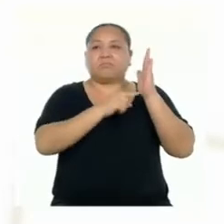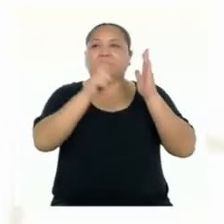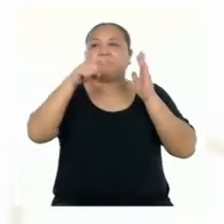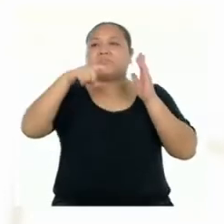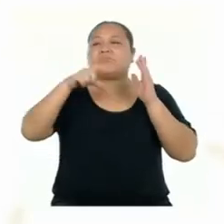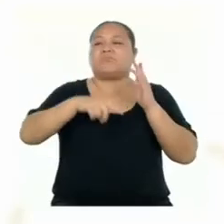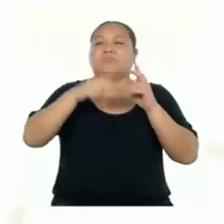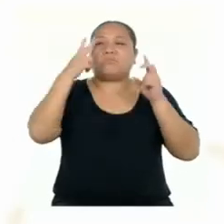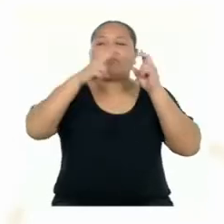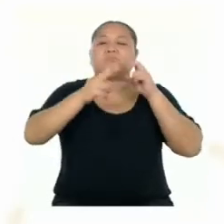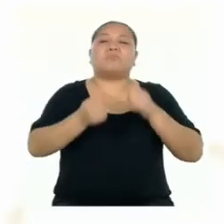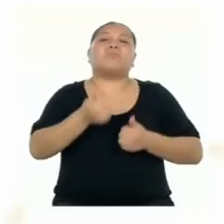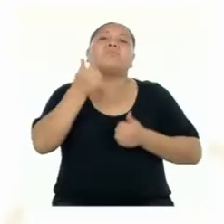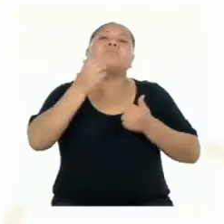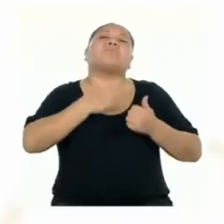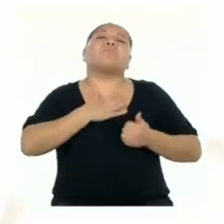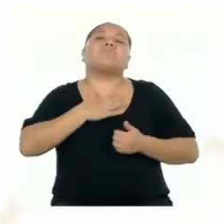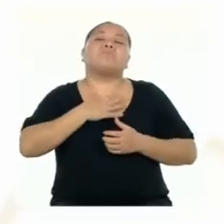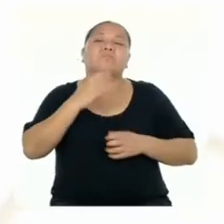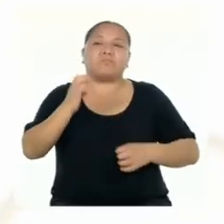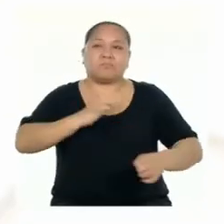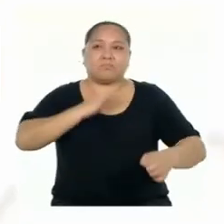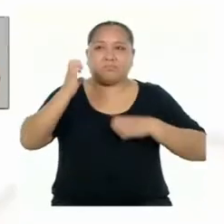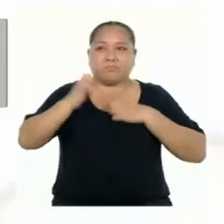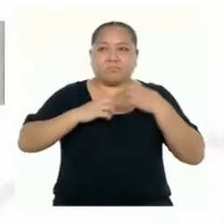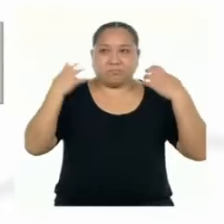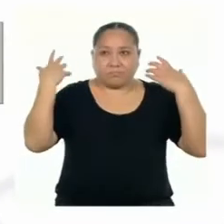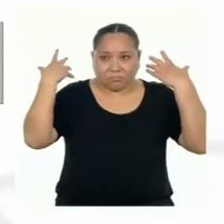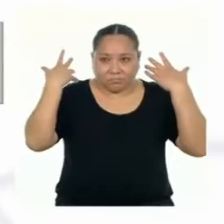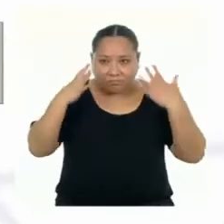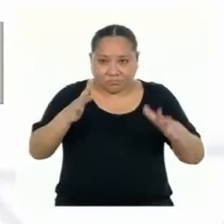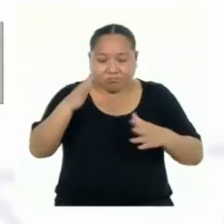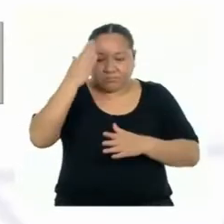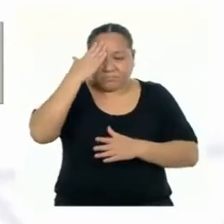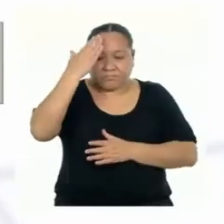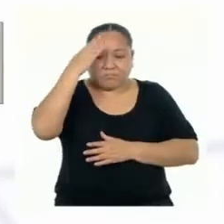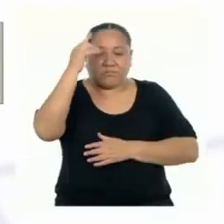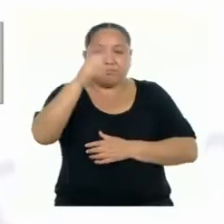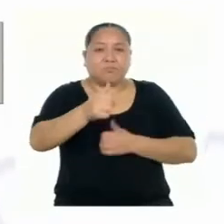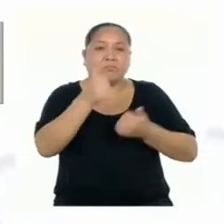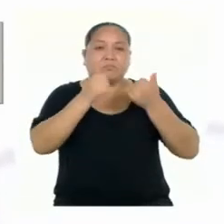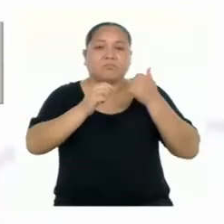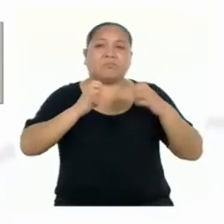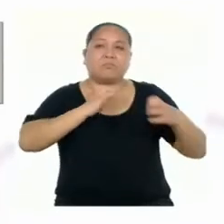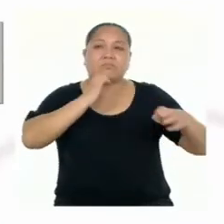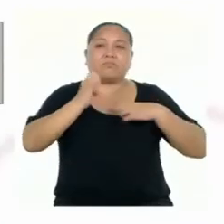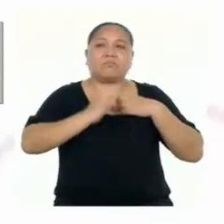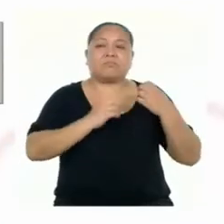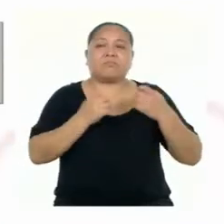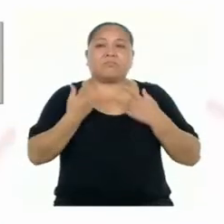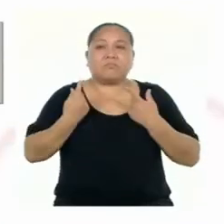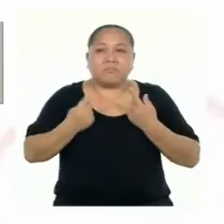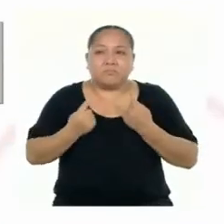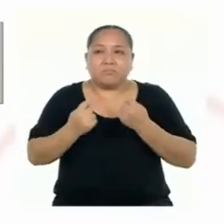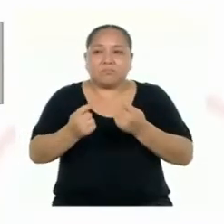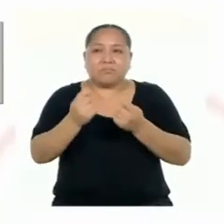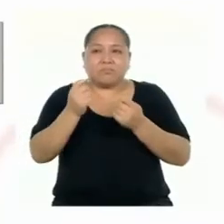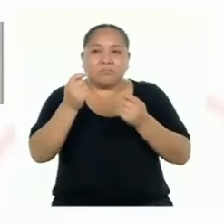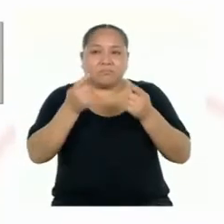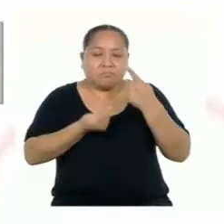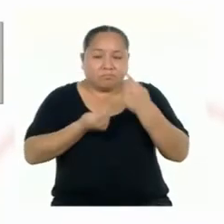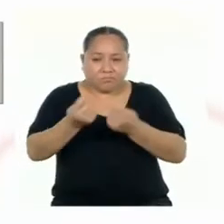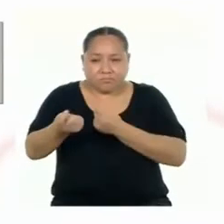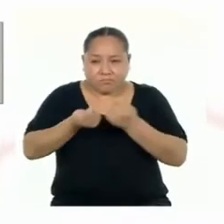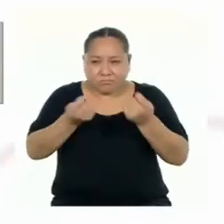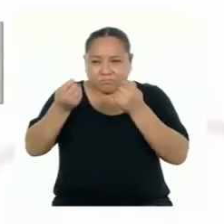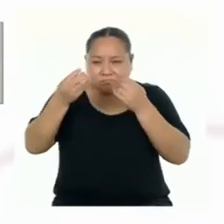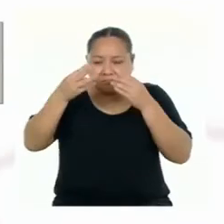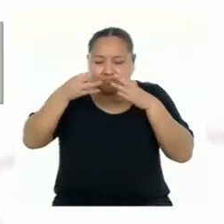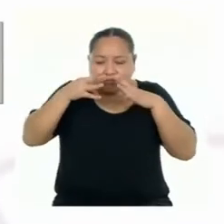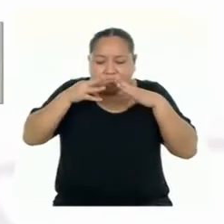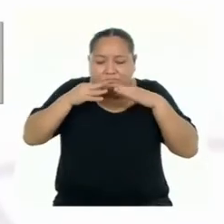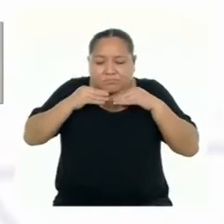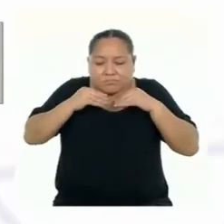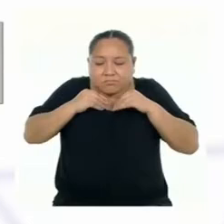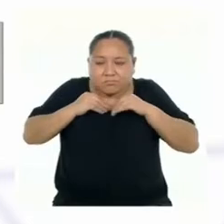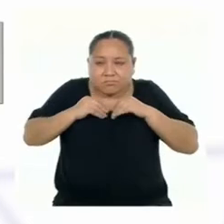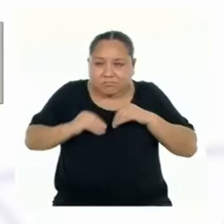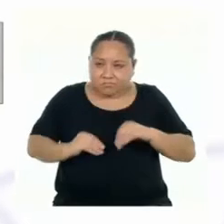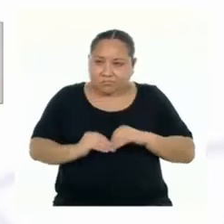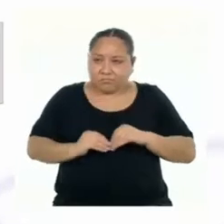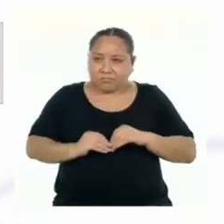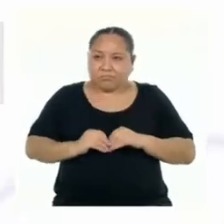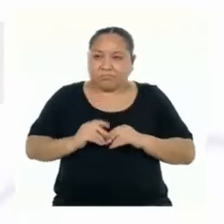identificar nuestras emociones y una vez que los hayamos hecho, debemos tratar de regularlas. Para